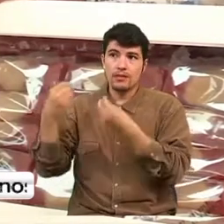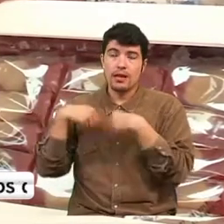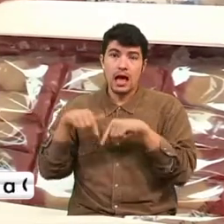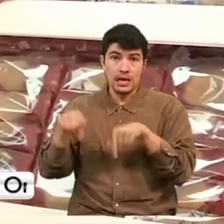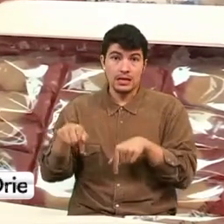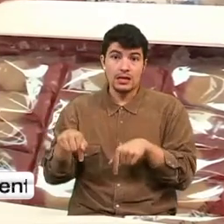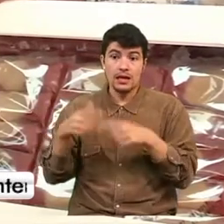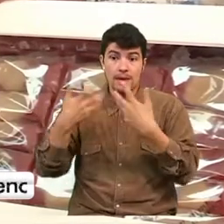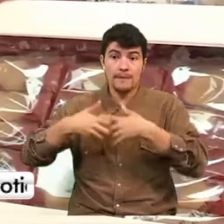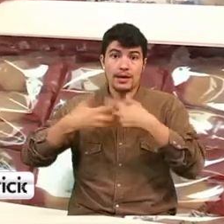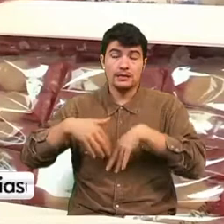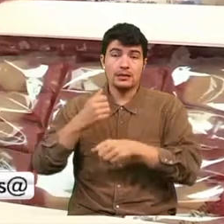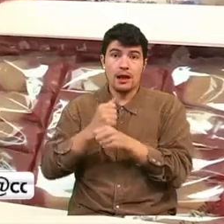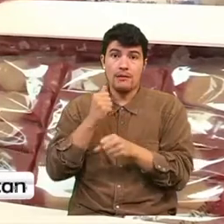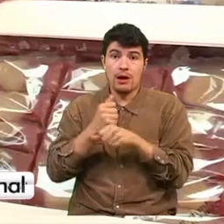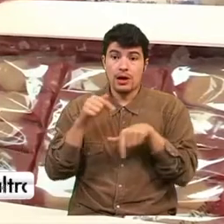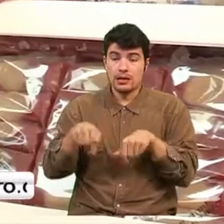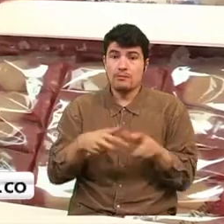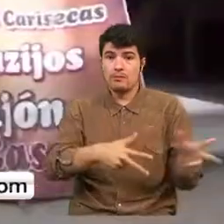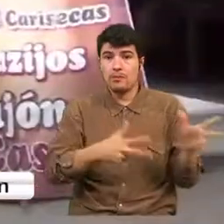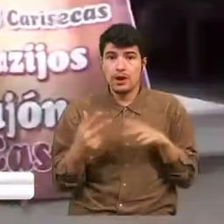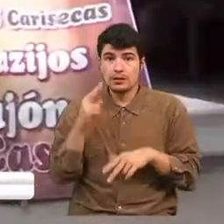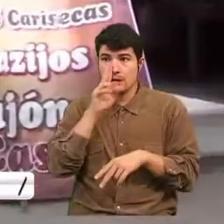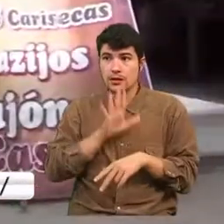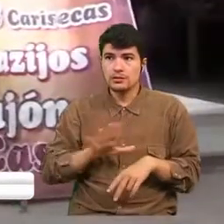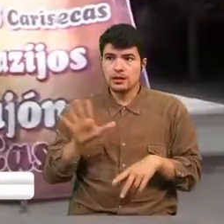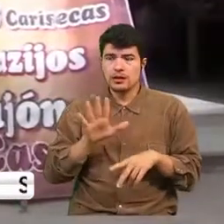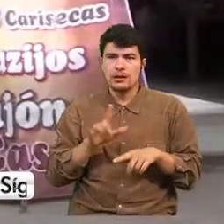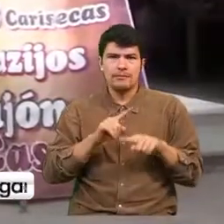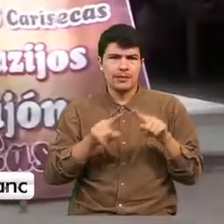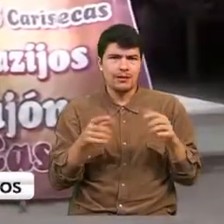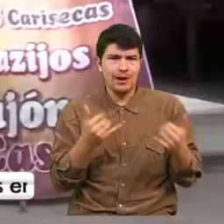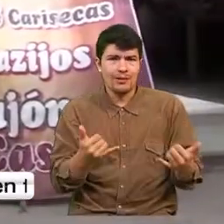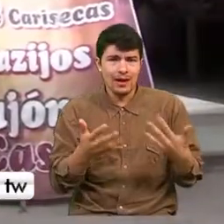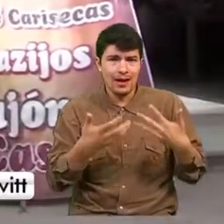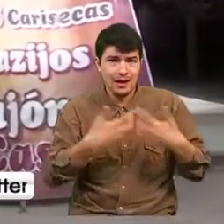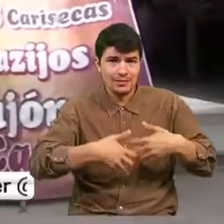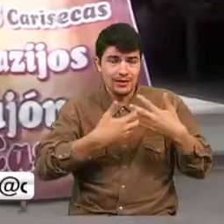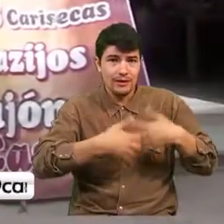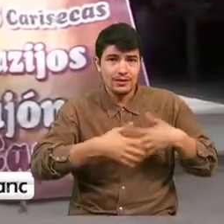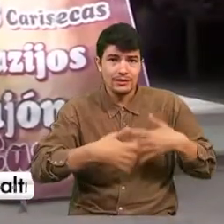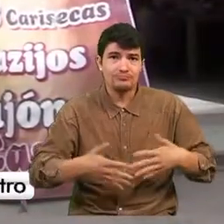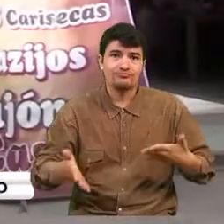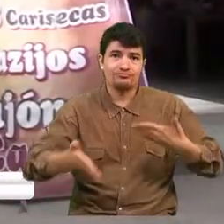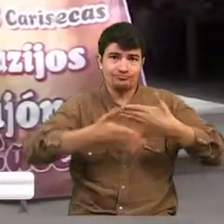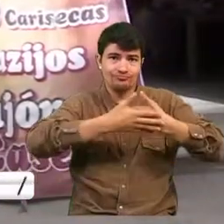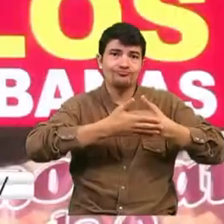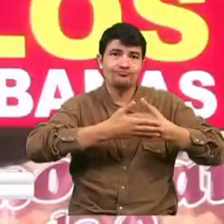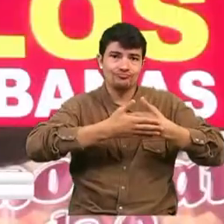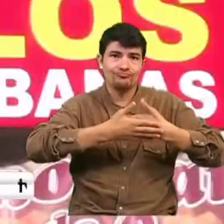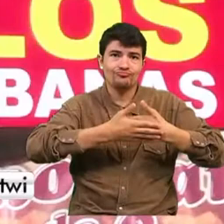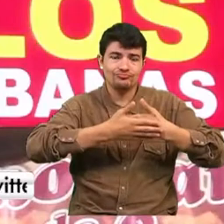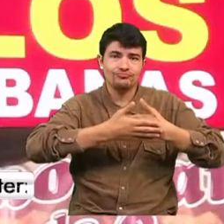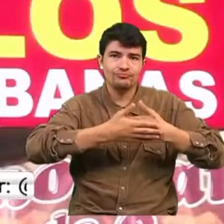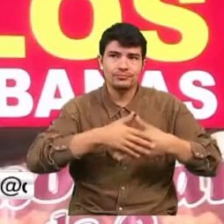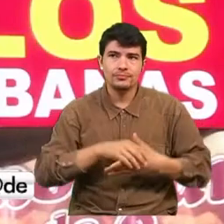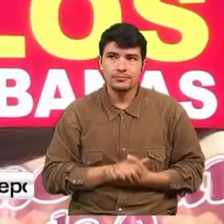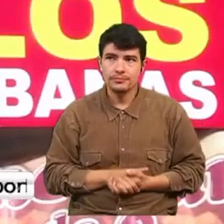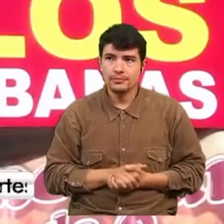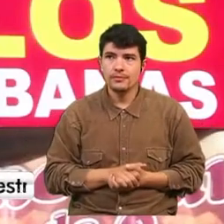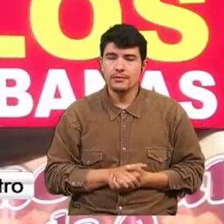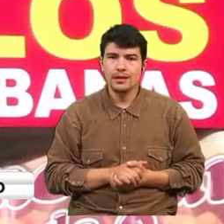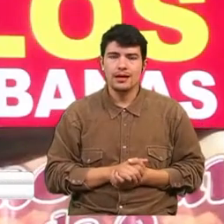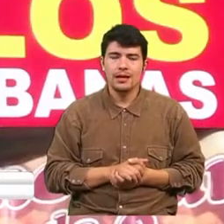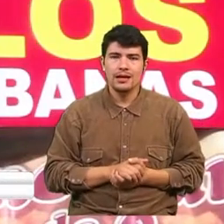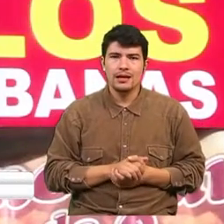acá para la gente de la comunidad de Puente Nacional. Las fábricas de bocadillo en Puente Nacional cerraron sus puertas. Una